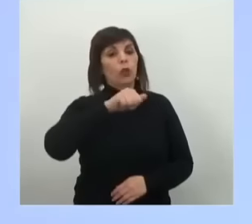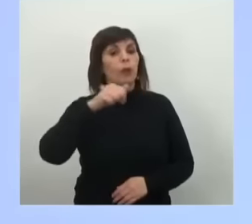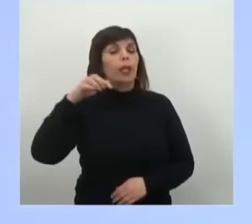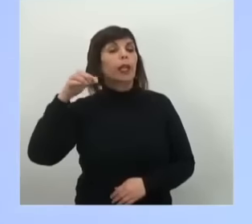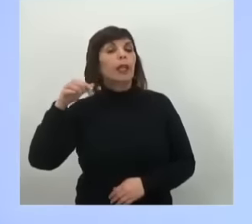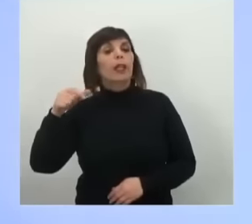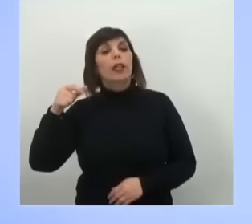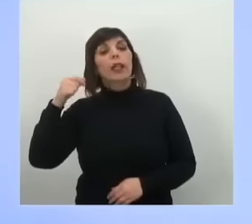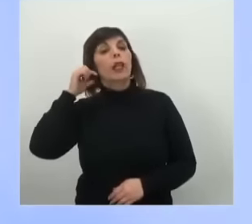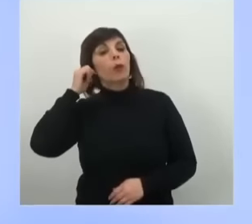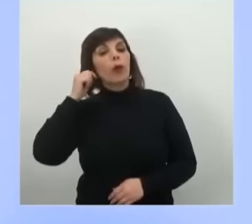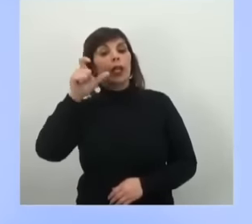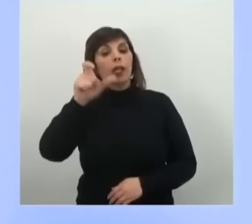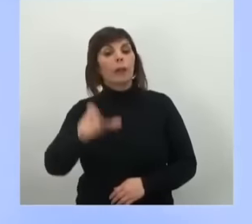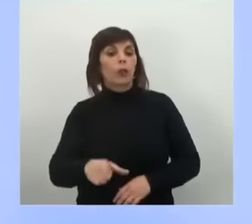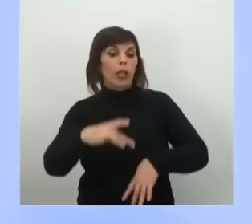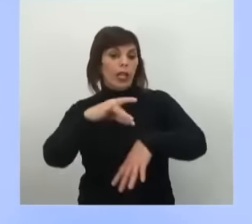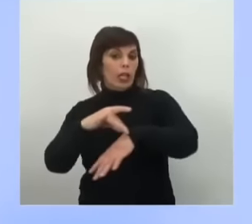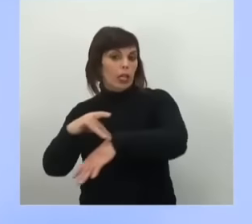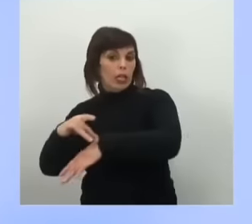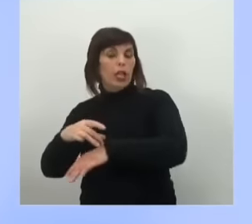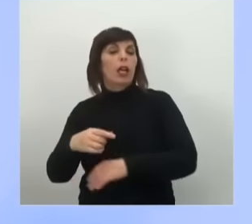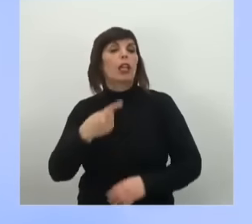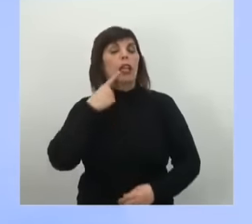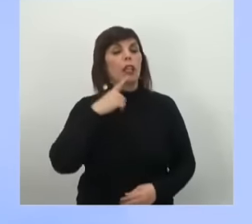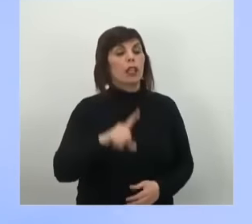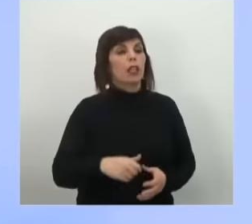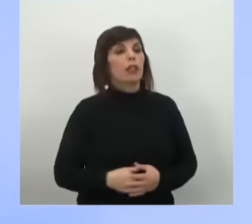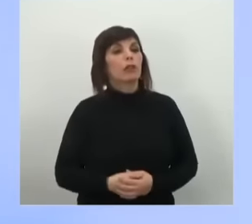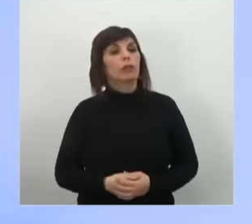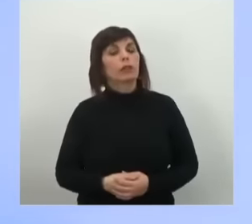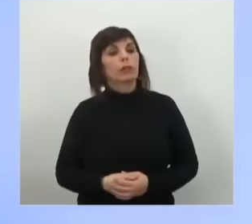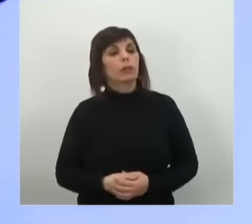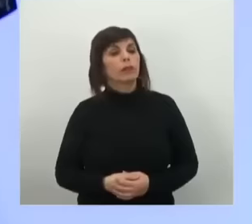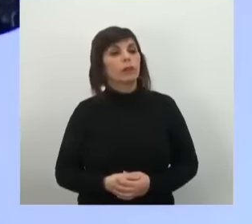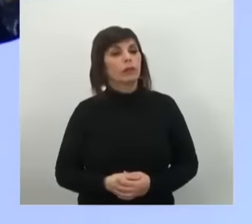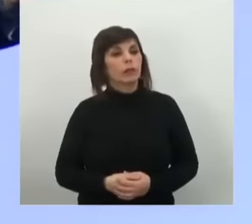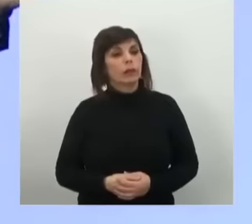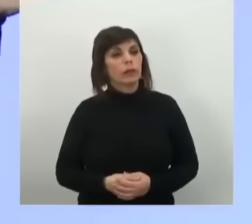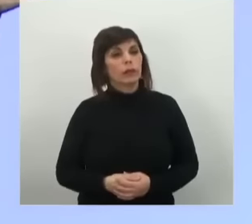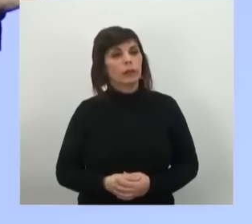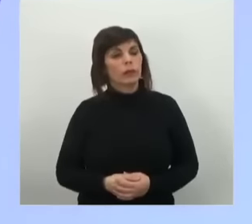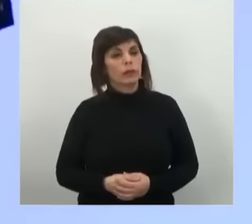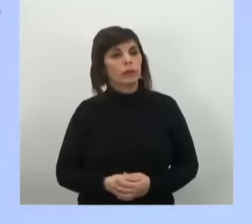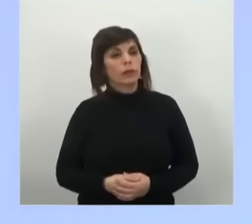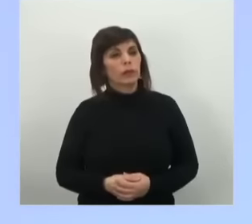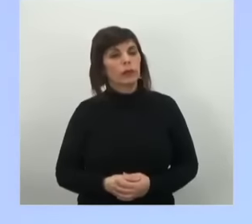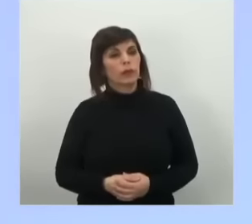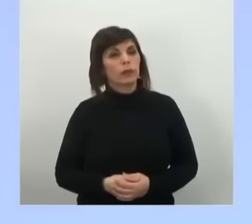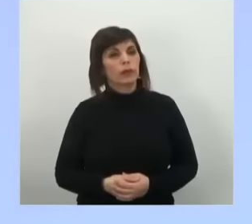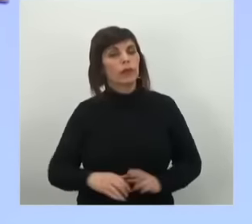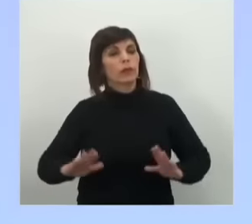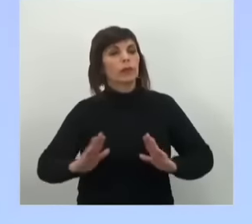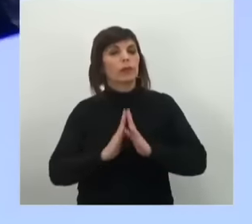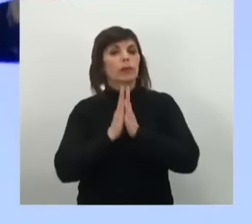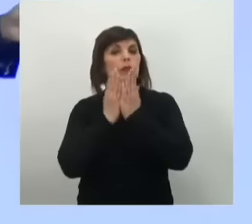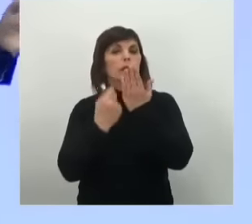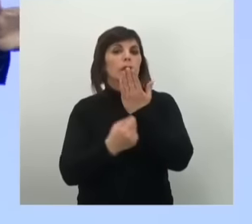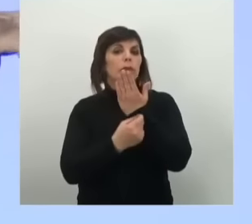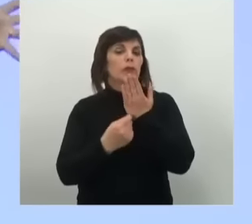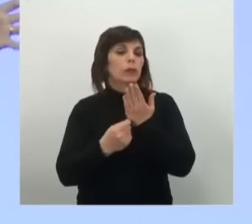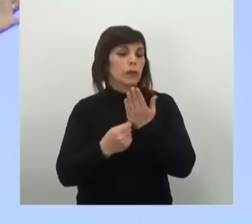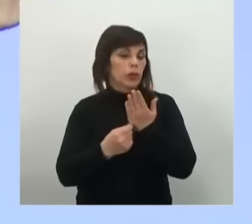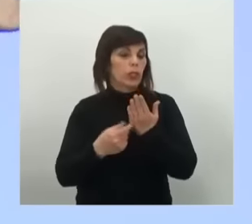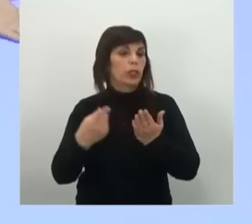eso sucedía en el pasado Le voy a dar un ejemplo ustedes conocen a alguien o conocieron o habrán escuchado hablar en las escrituras o quizás